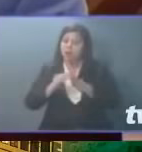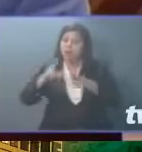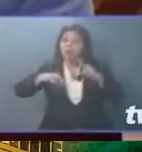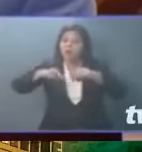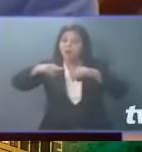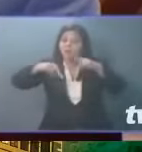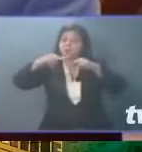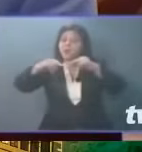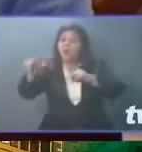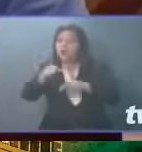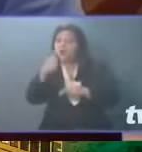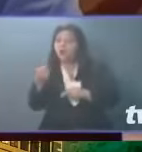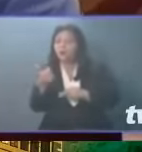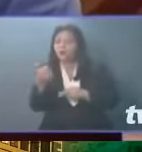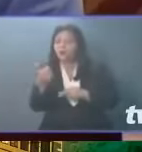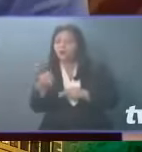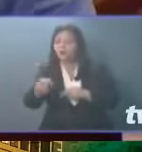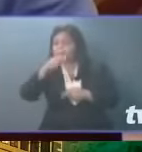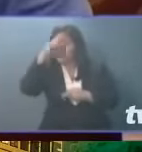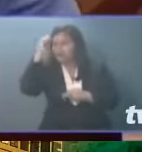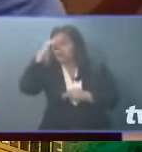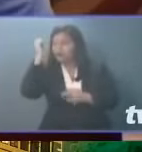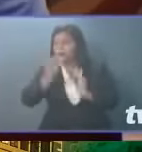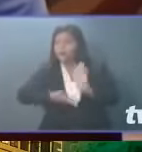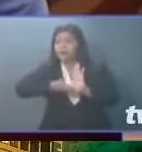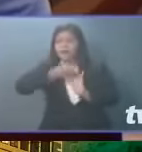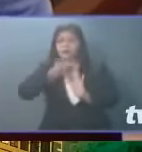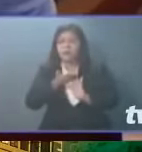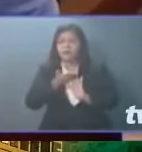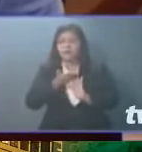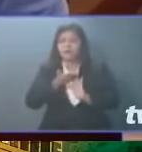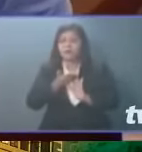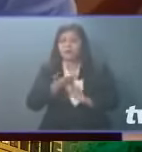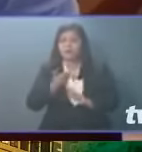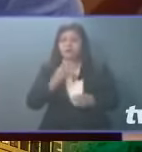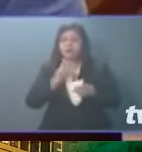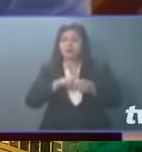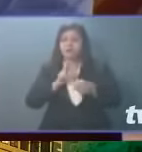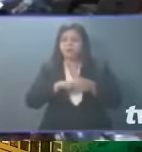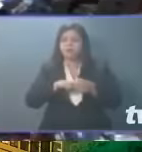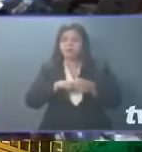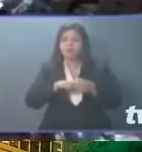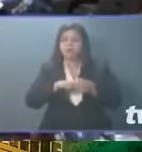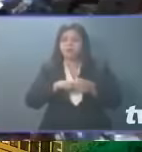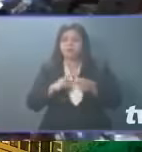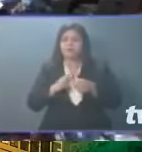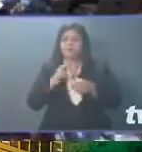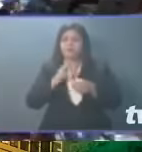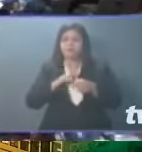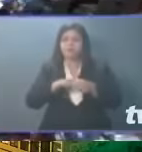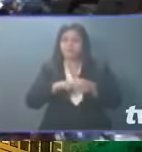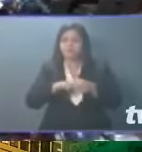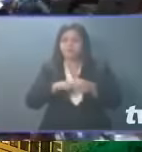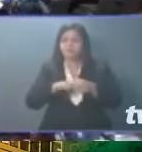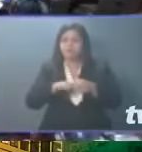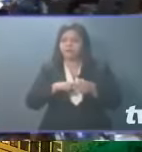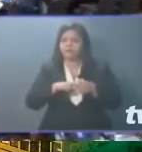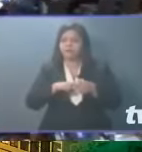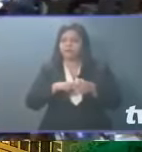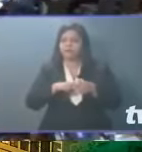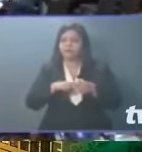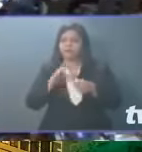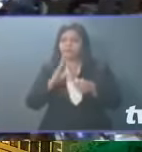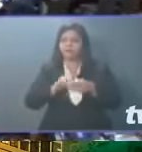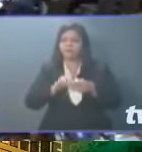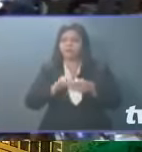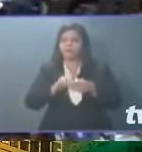como siempre, los muy cerotes callando la verdad. Y no nos pueden decir que fue un accidente, porque no es la primera vez que